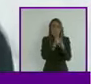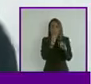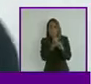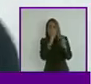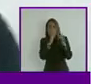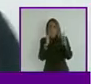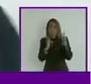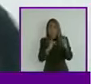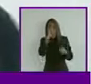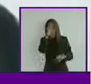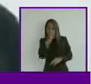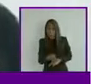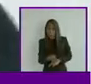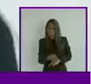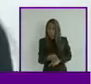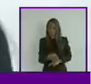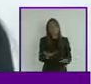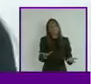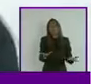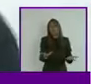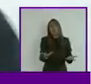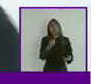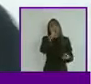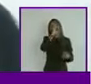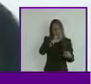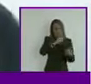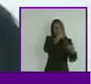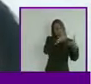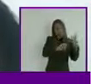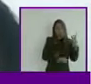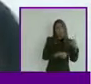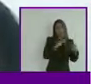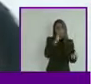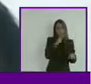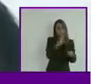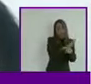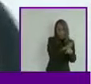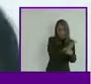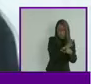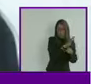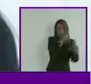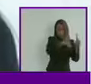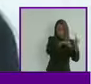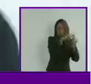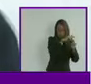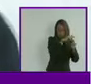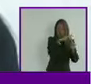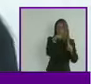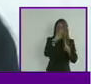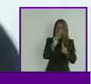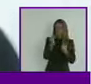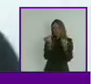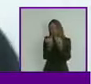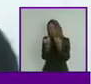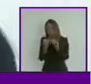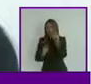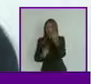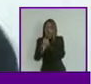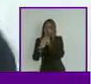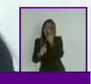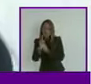tecnologías que brindan beneficios, pero también traen muchos maleficios, por decirlo así, en el sentido